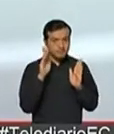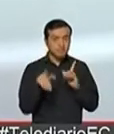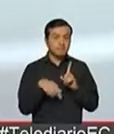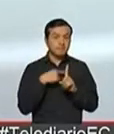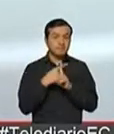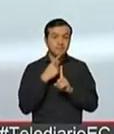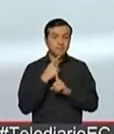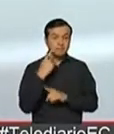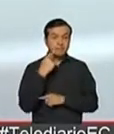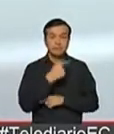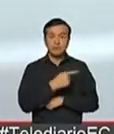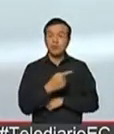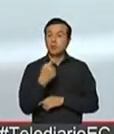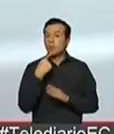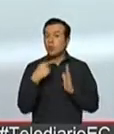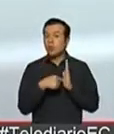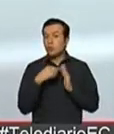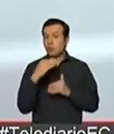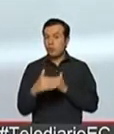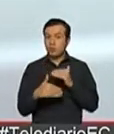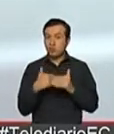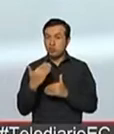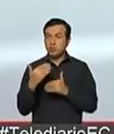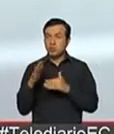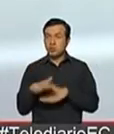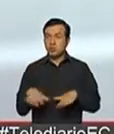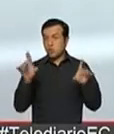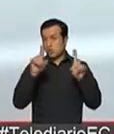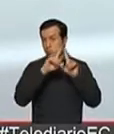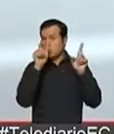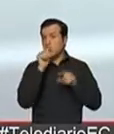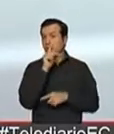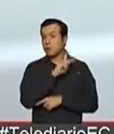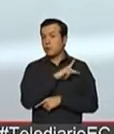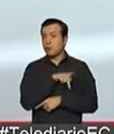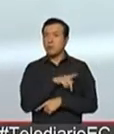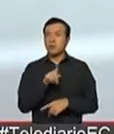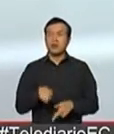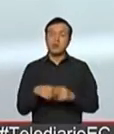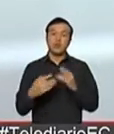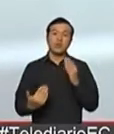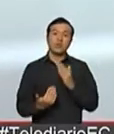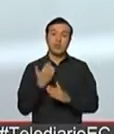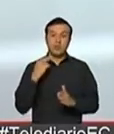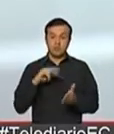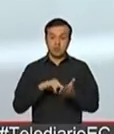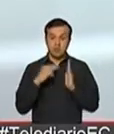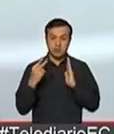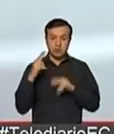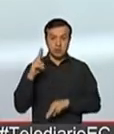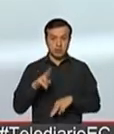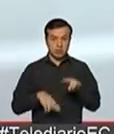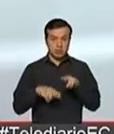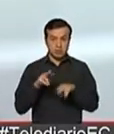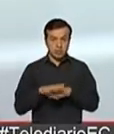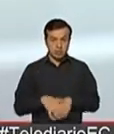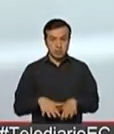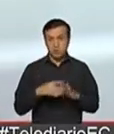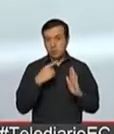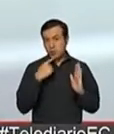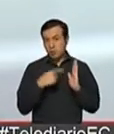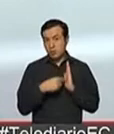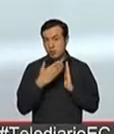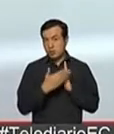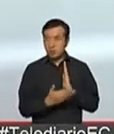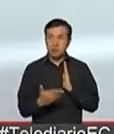además, por ejemplo, procesos en el que el sector privado ya inicia con nuevas tecnologías de construcción. Por darles un